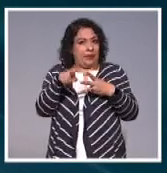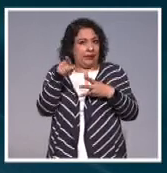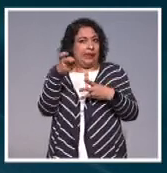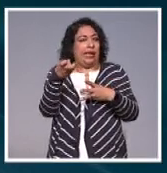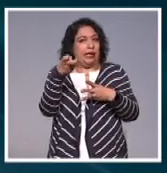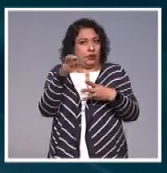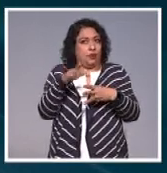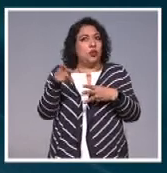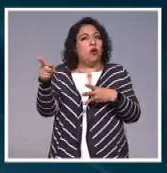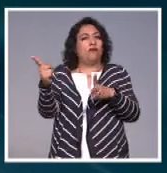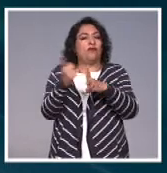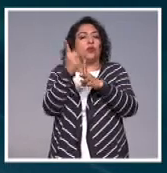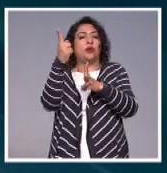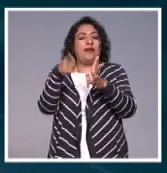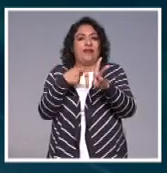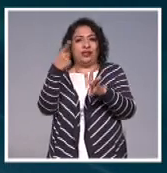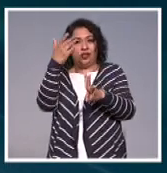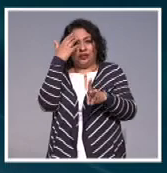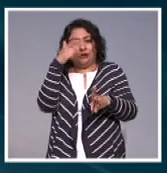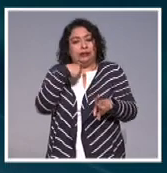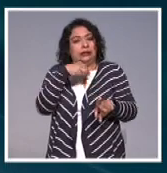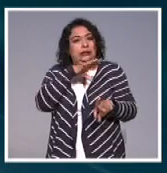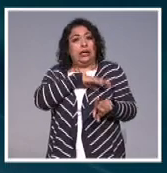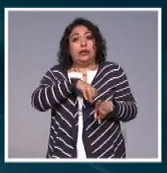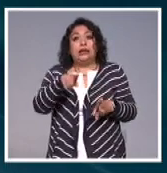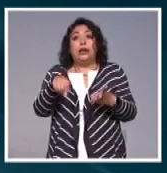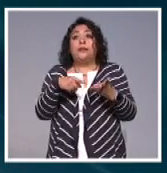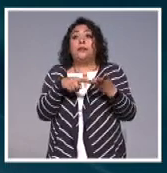esa aria, porque lo conocí alguna vez y me encanta.